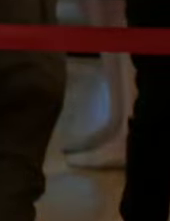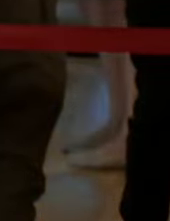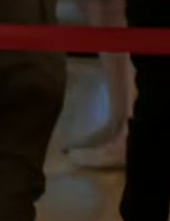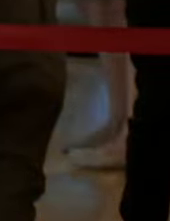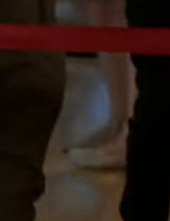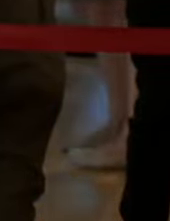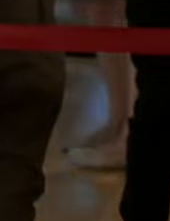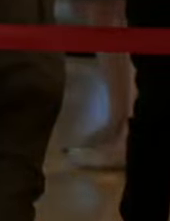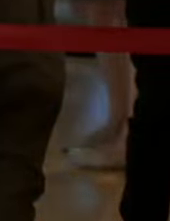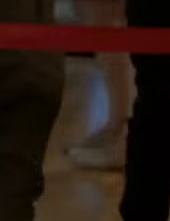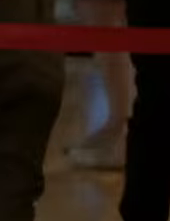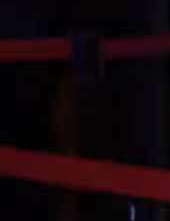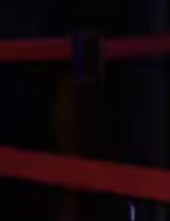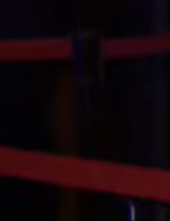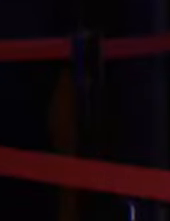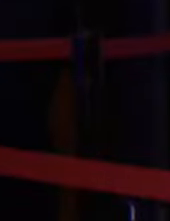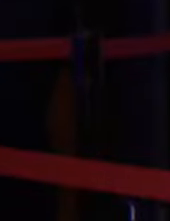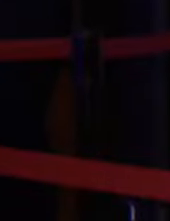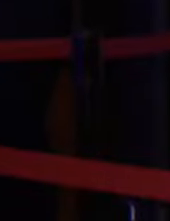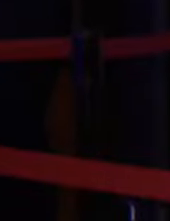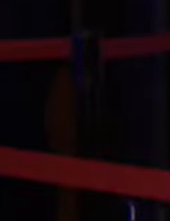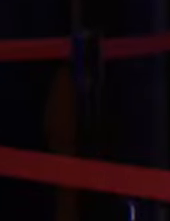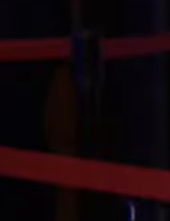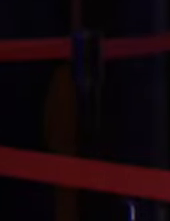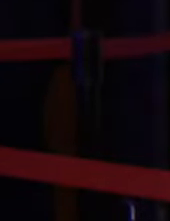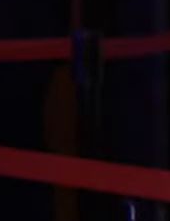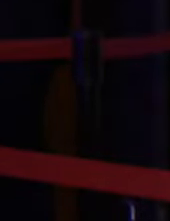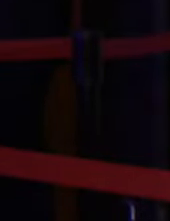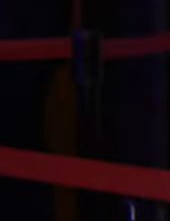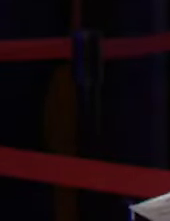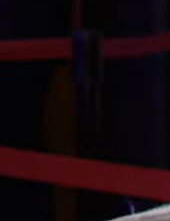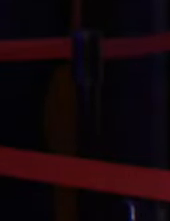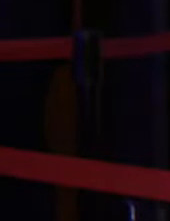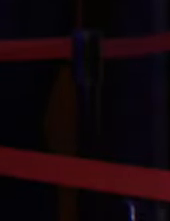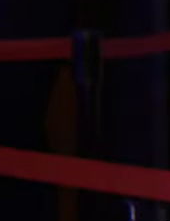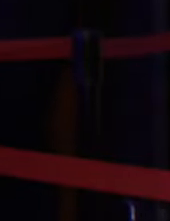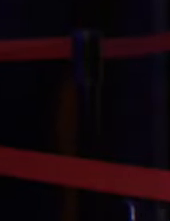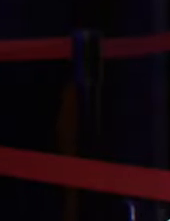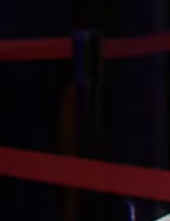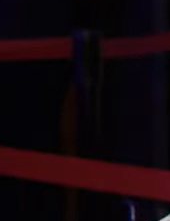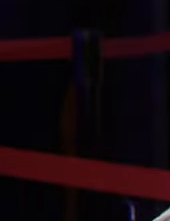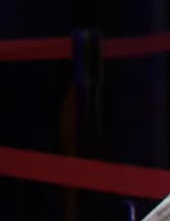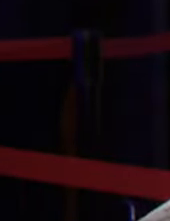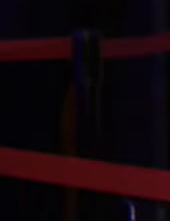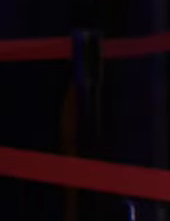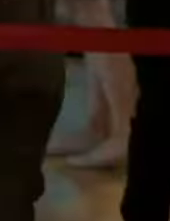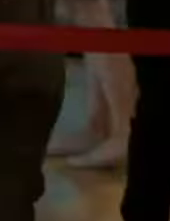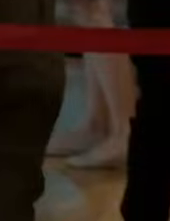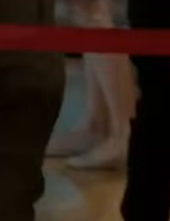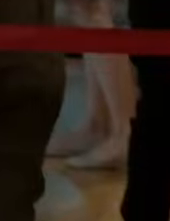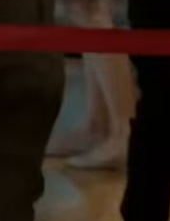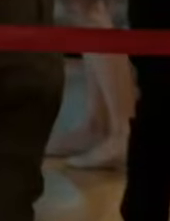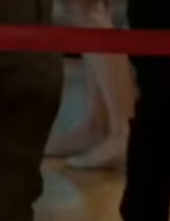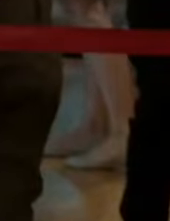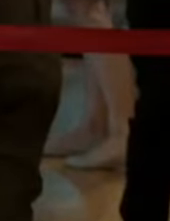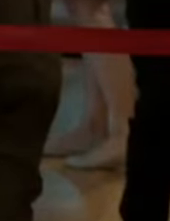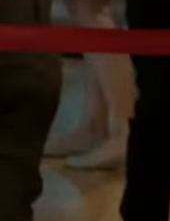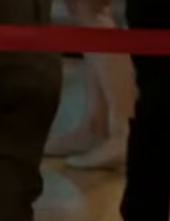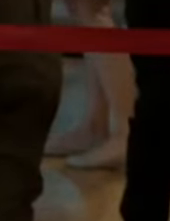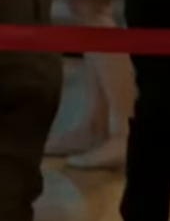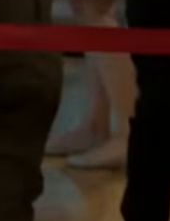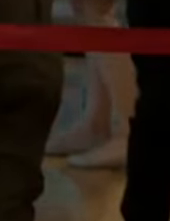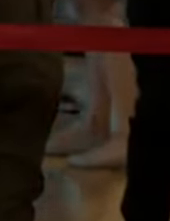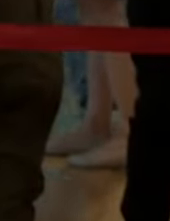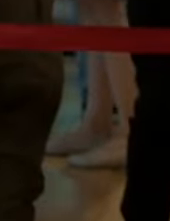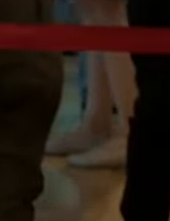isidora cabezón es directora ejecutivo de critic y es importante relevar además que tras